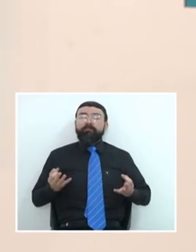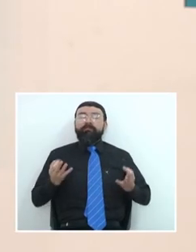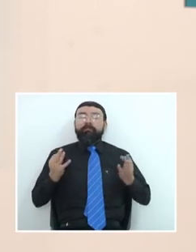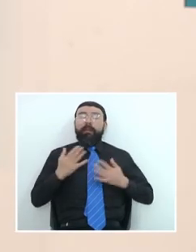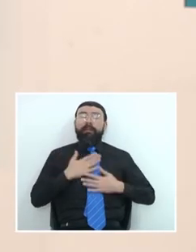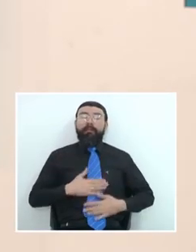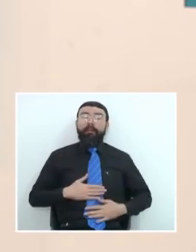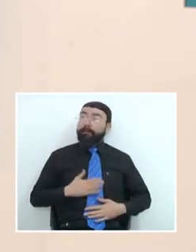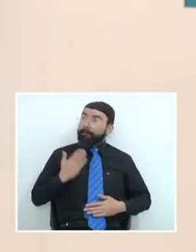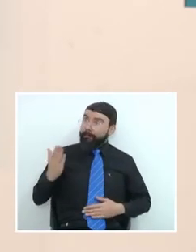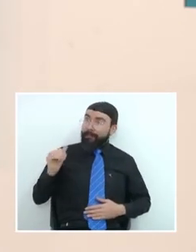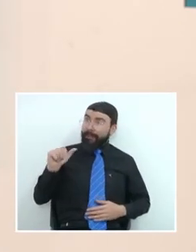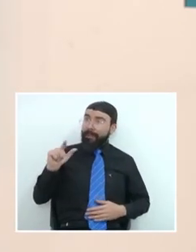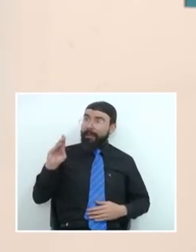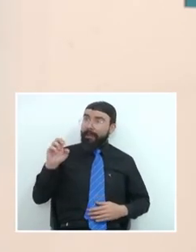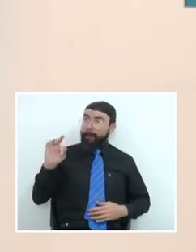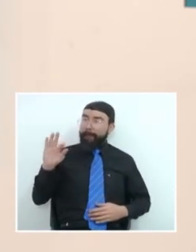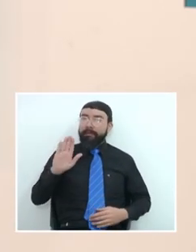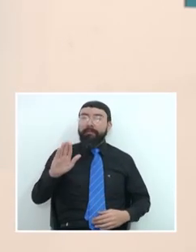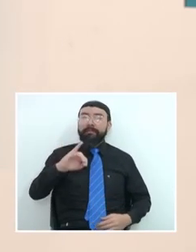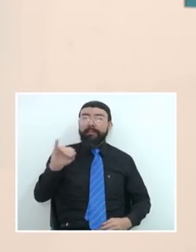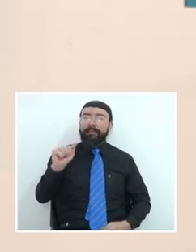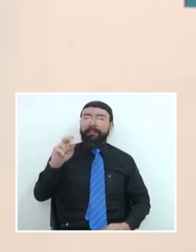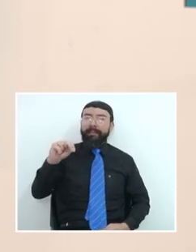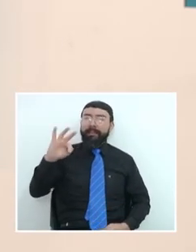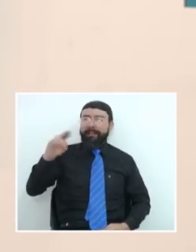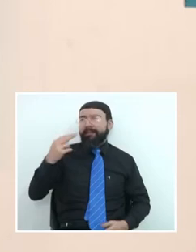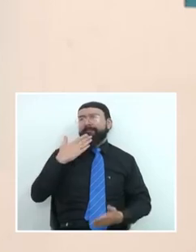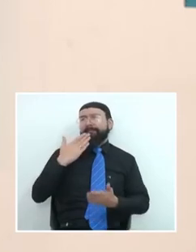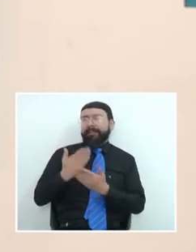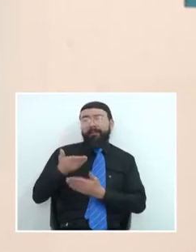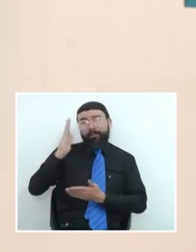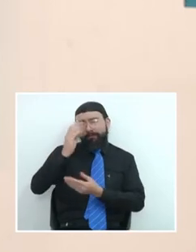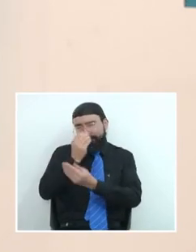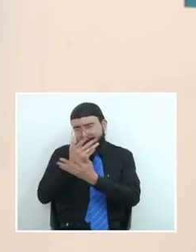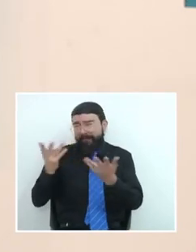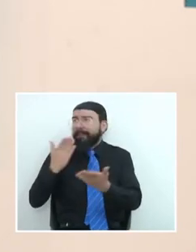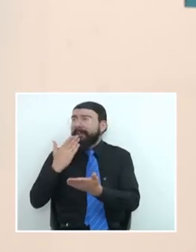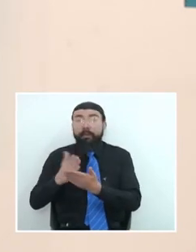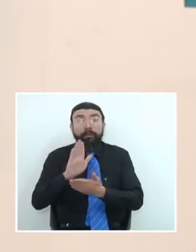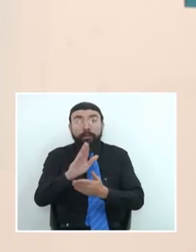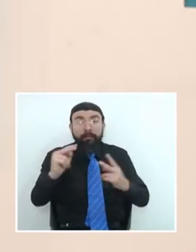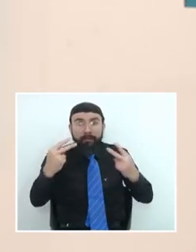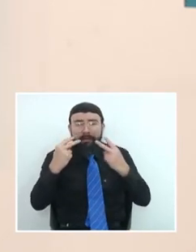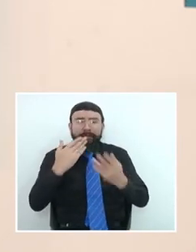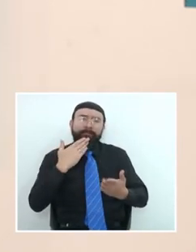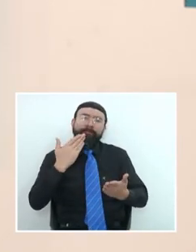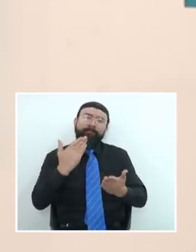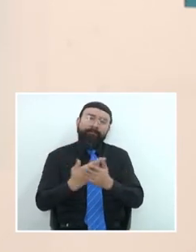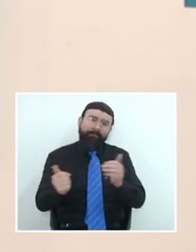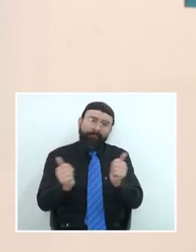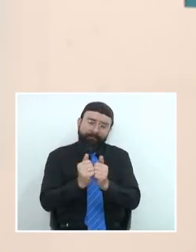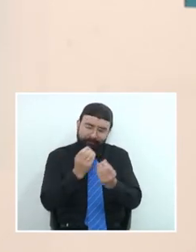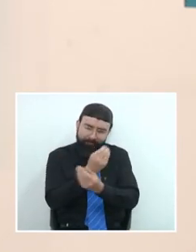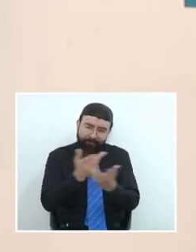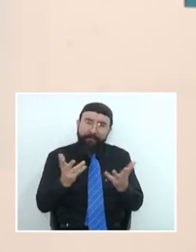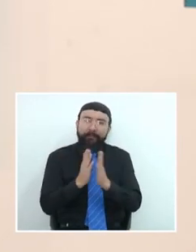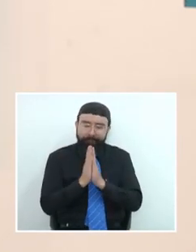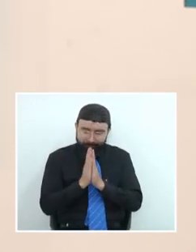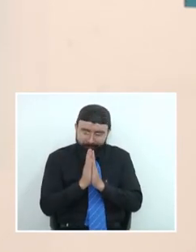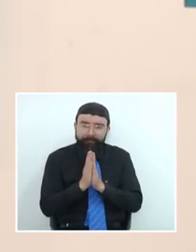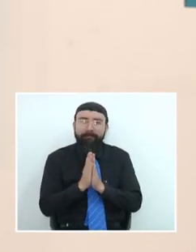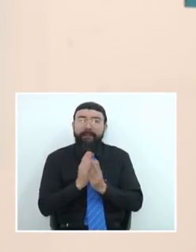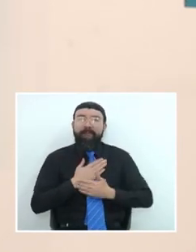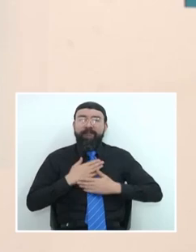Albert Ronald, Janet, mil gracias, los quiero mucho, Dios los bendiga, gracias, y a ustedes por estar con nosotros. Bendiciones, namasté,